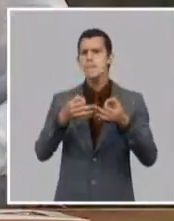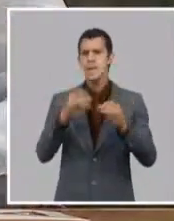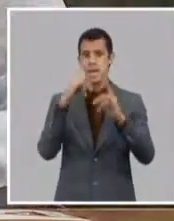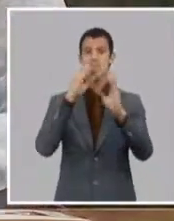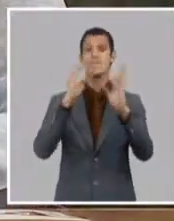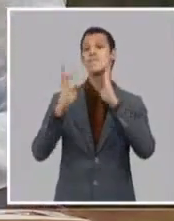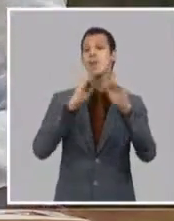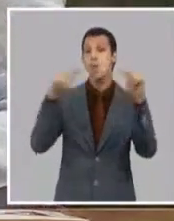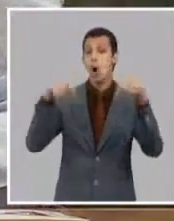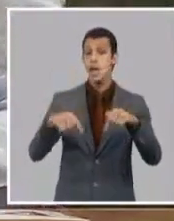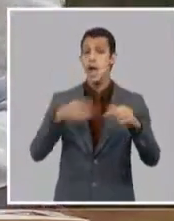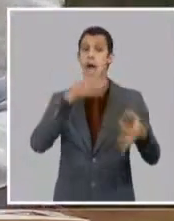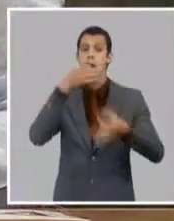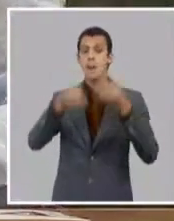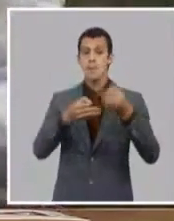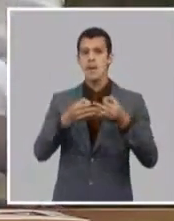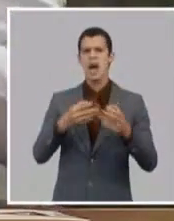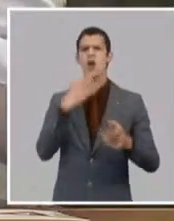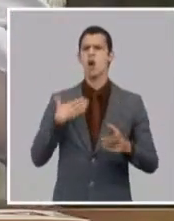agredir.